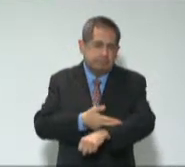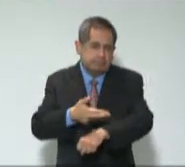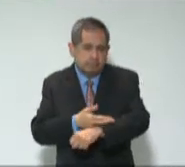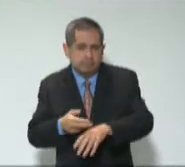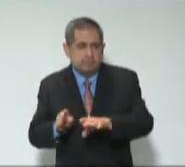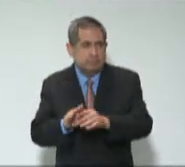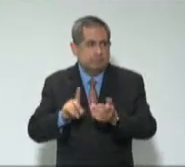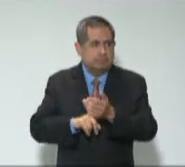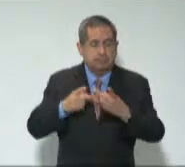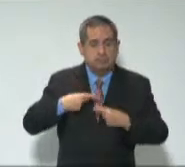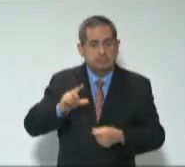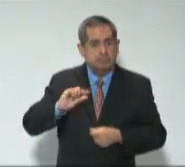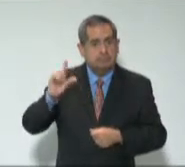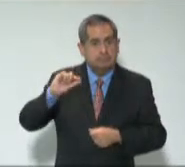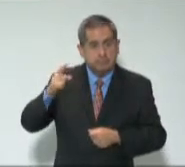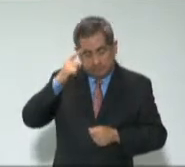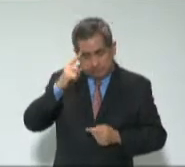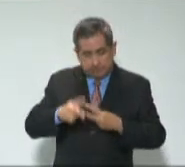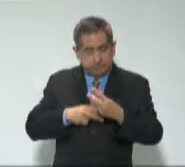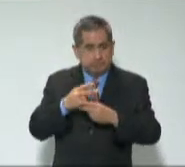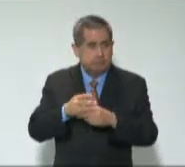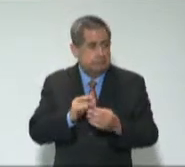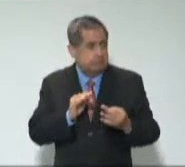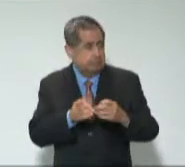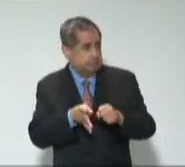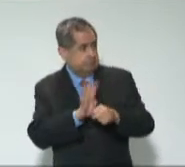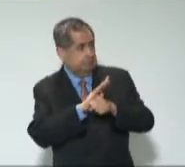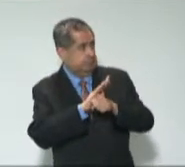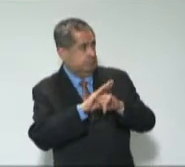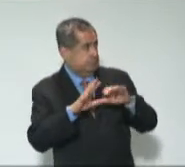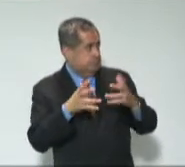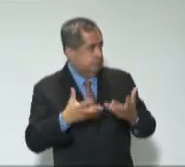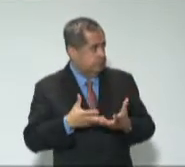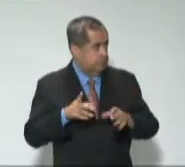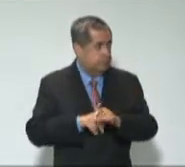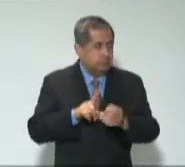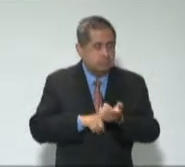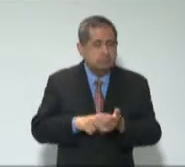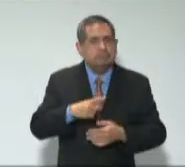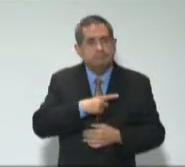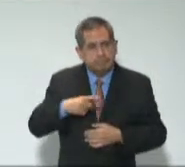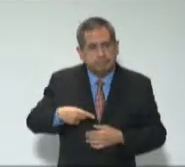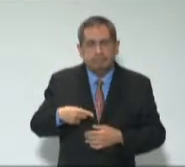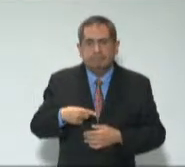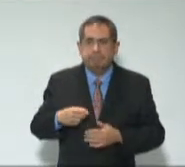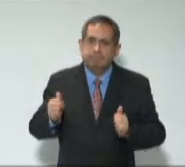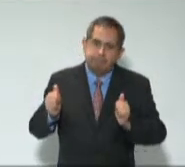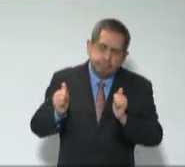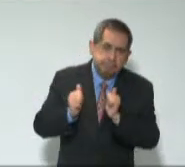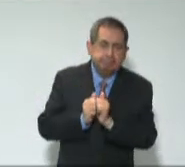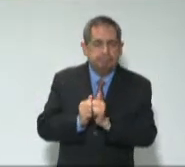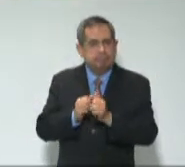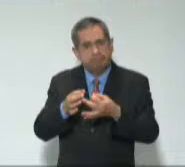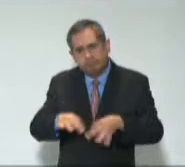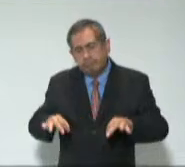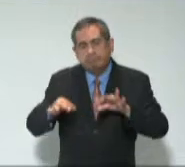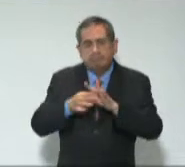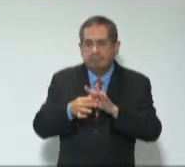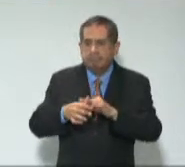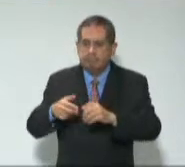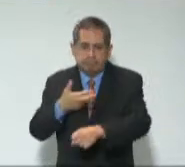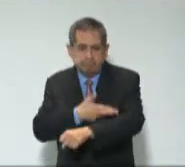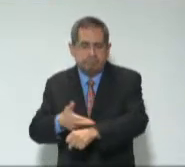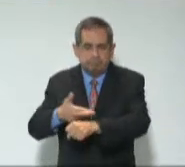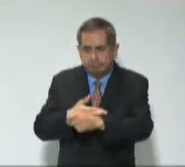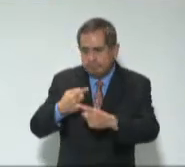de las autoridades para enfrentar la pandemia de covid-19 deben de ir acompañadas naturalmente de